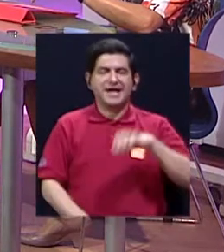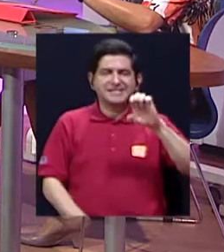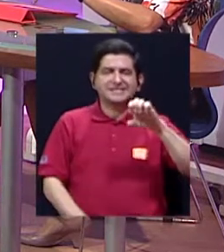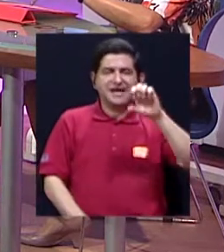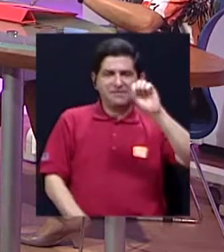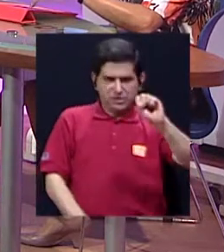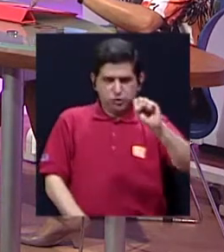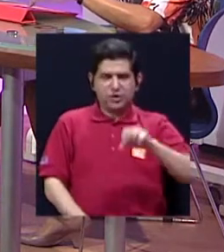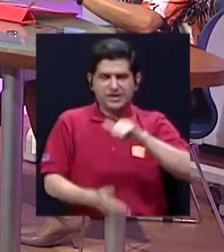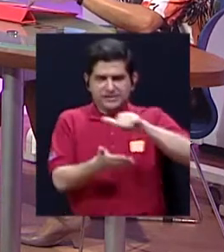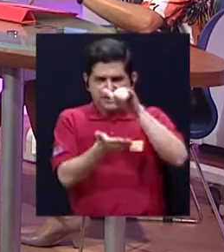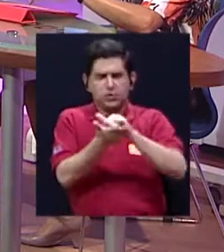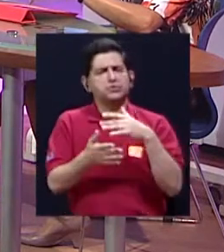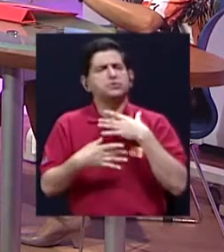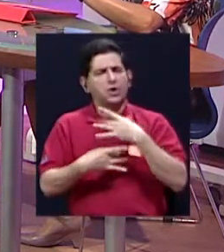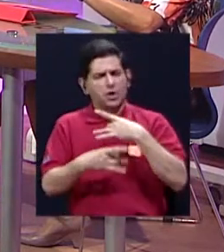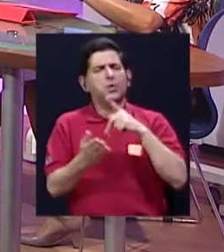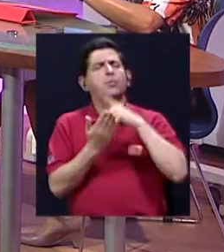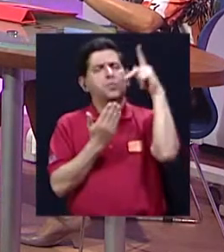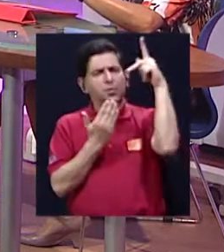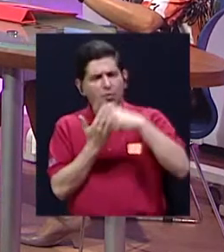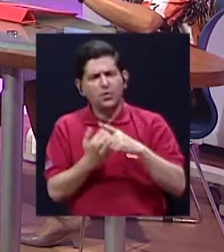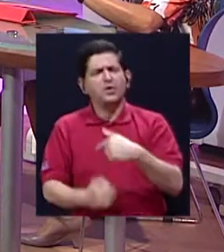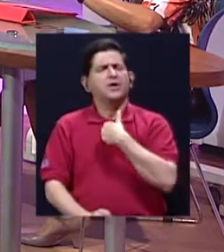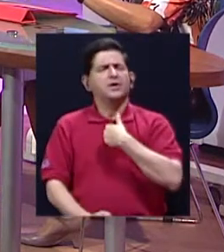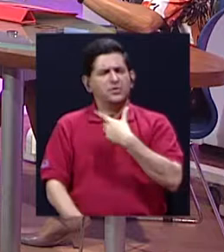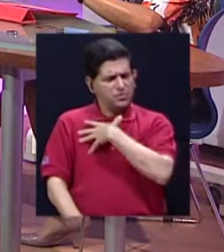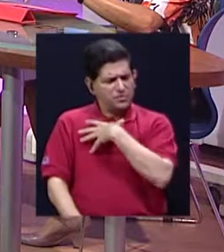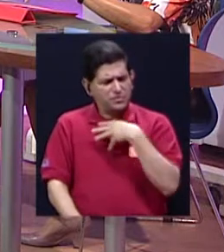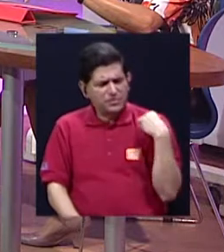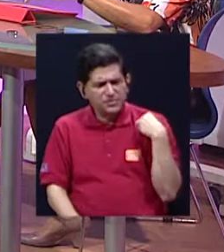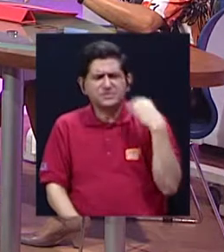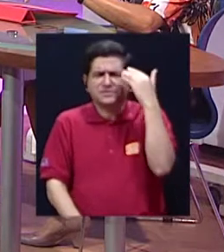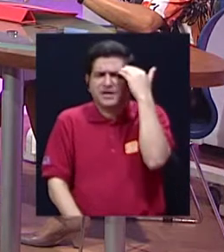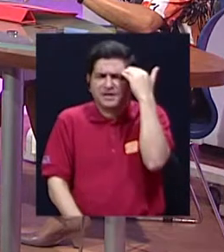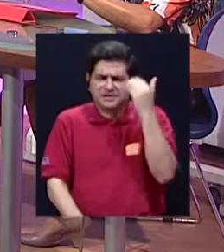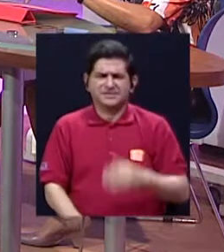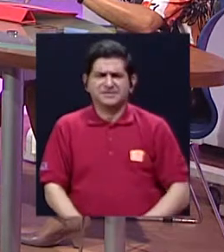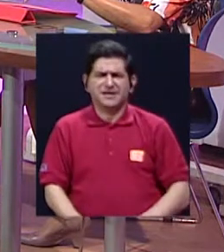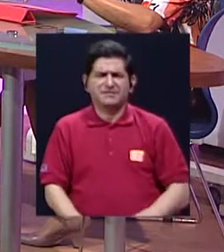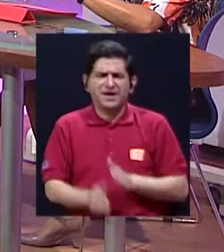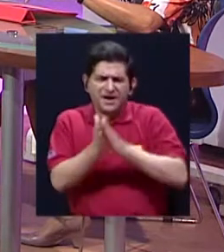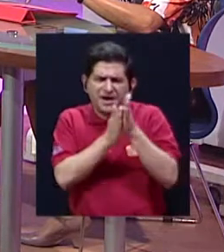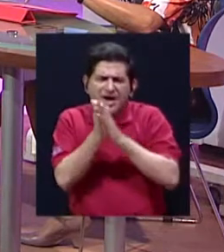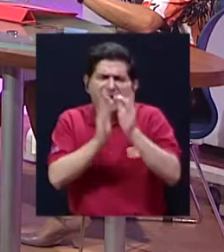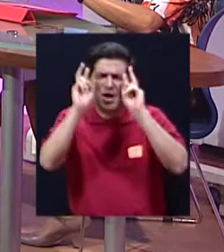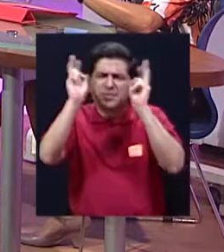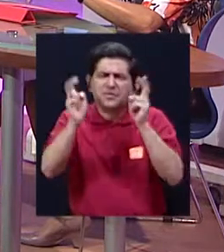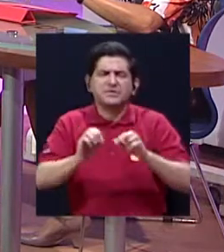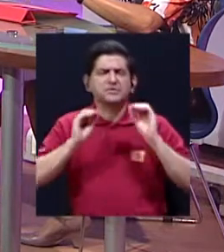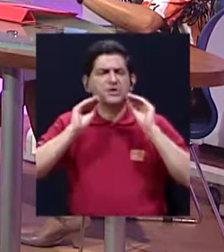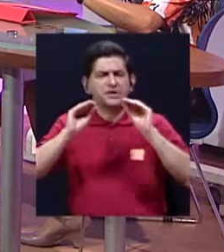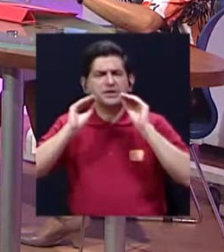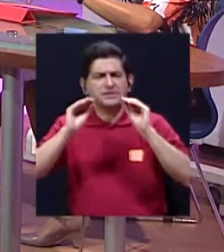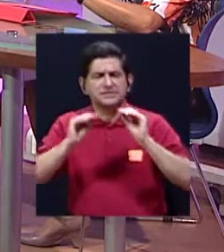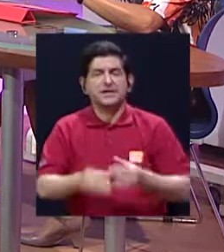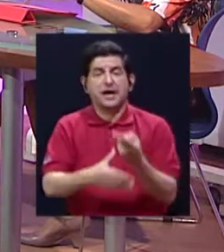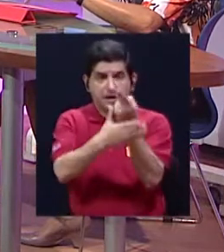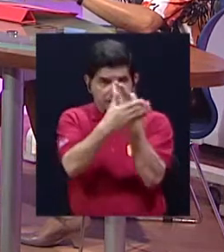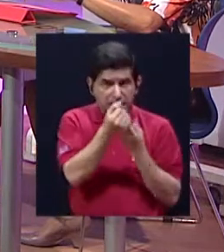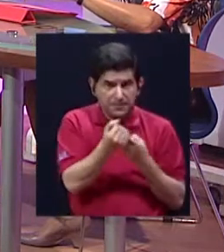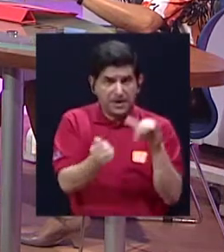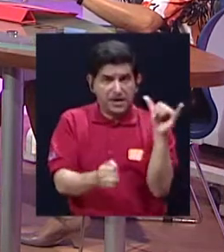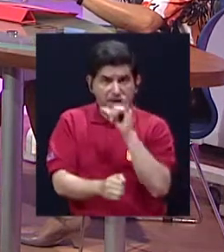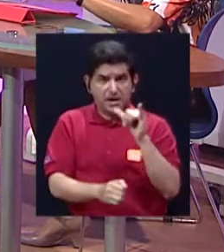dice que está muy interesante el programa y que me gustaría saber cómo se le puede sacar más provecho a este tema para educar no solo a la pareja,